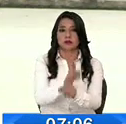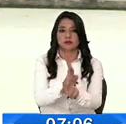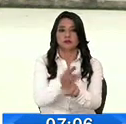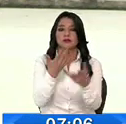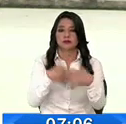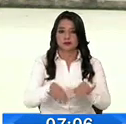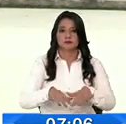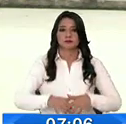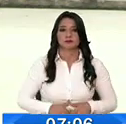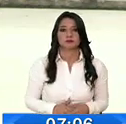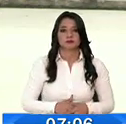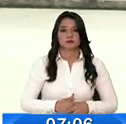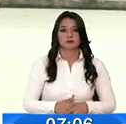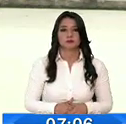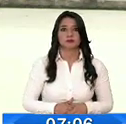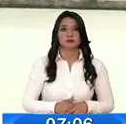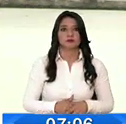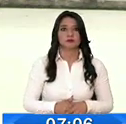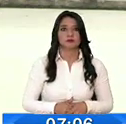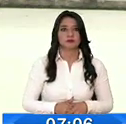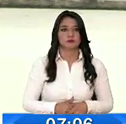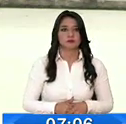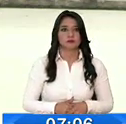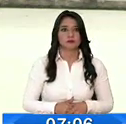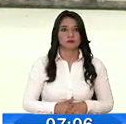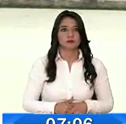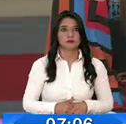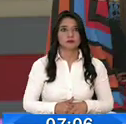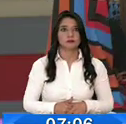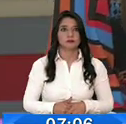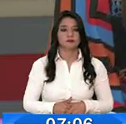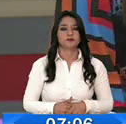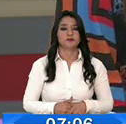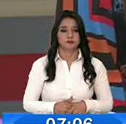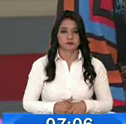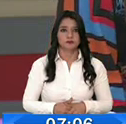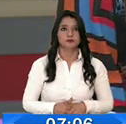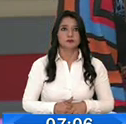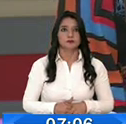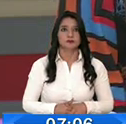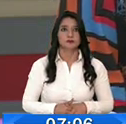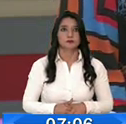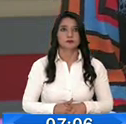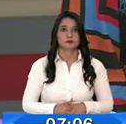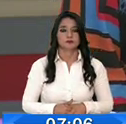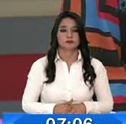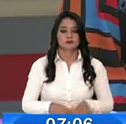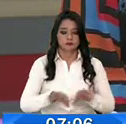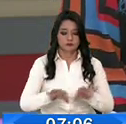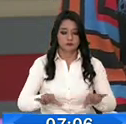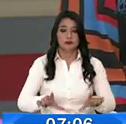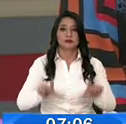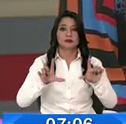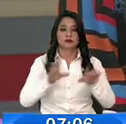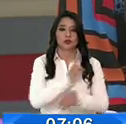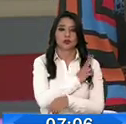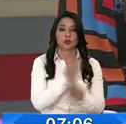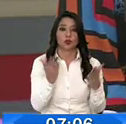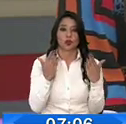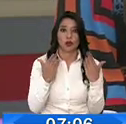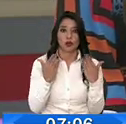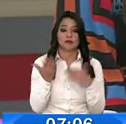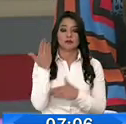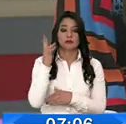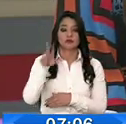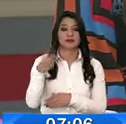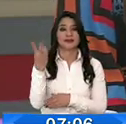pronunciamiento informó pri si la cadena los títulos de cuarto nivel que la universidad de guayaquil otorgó en el